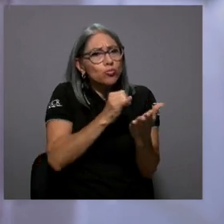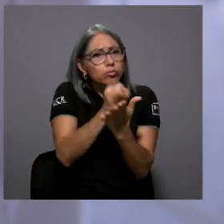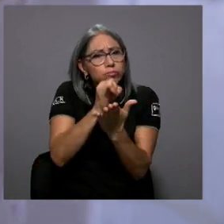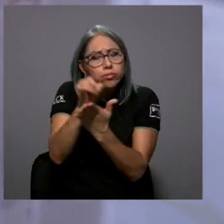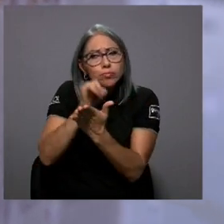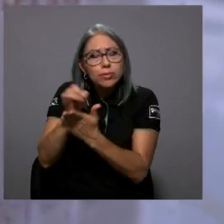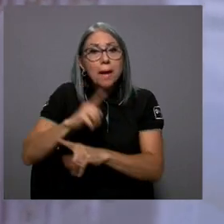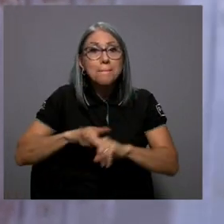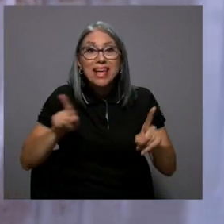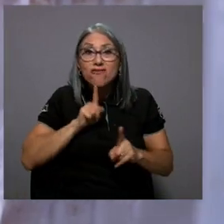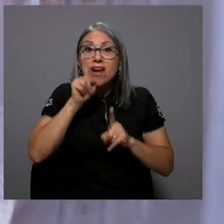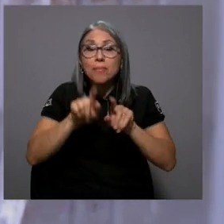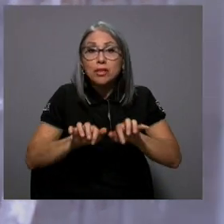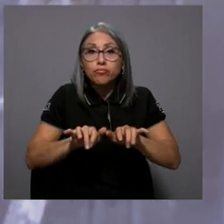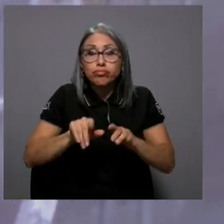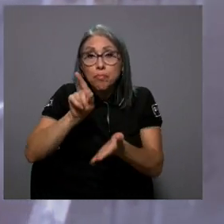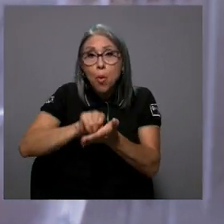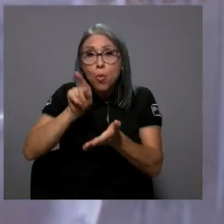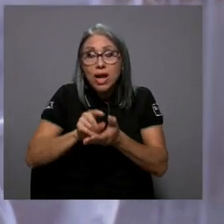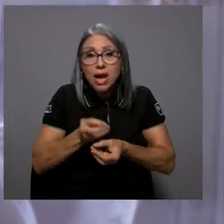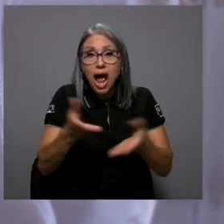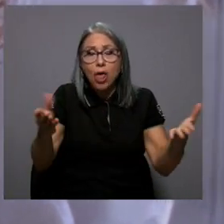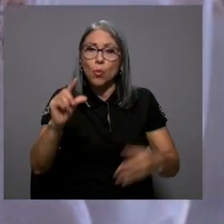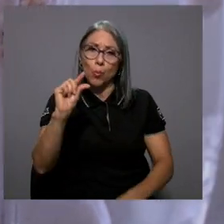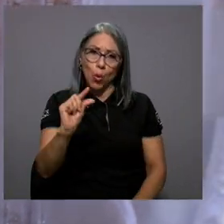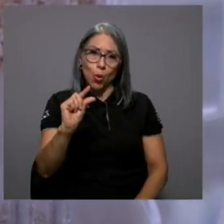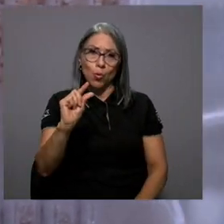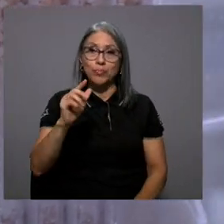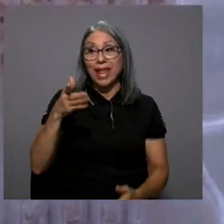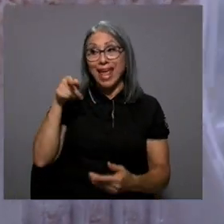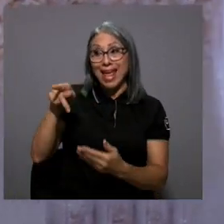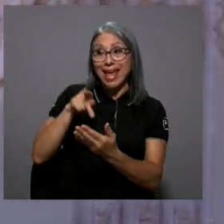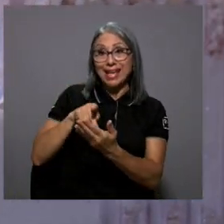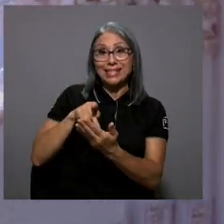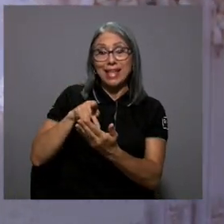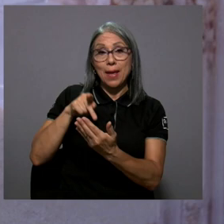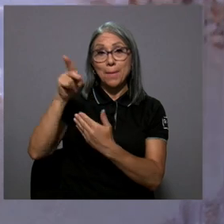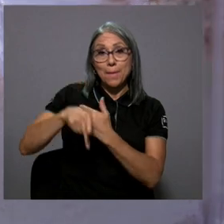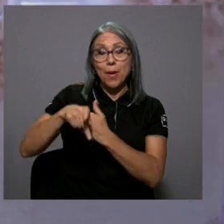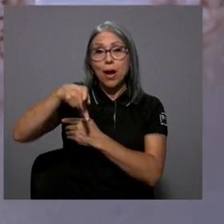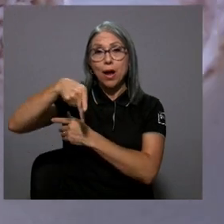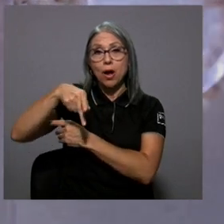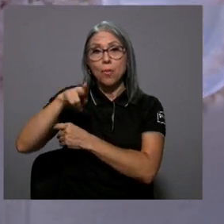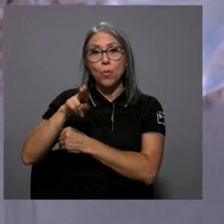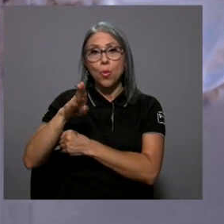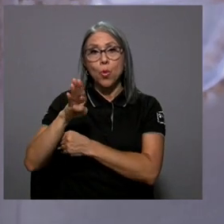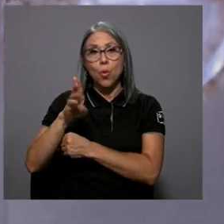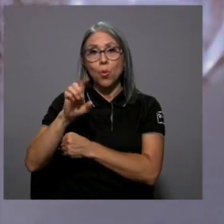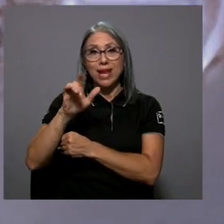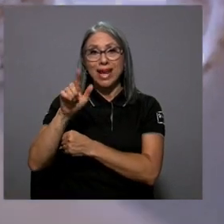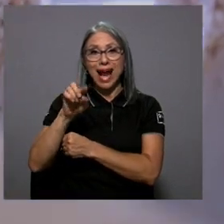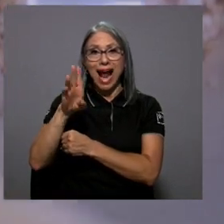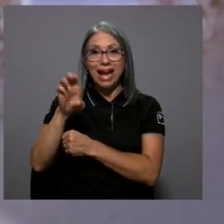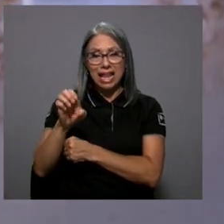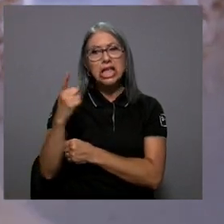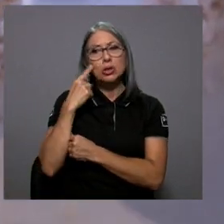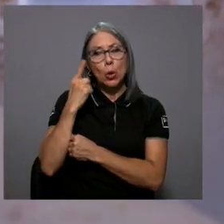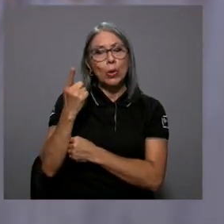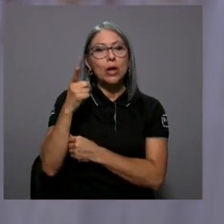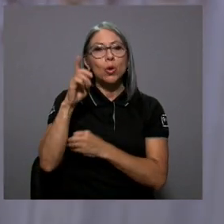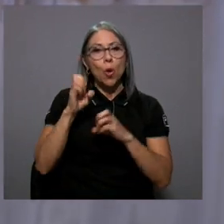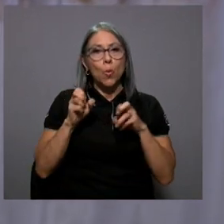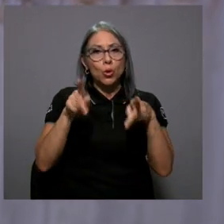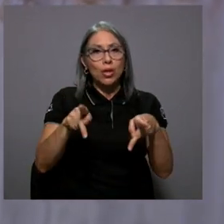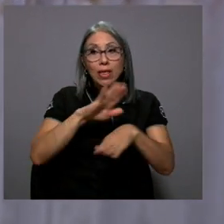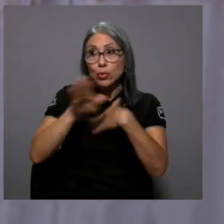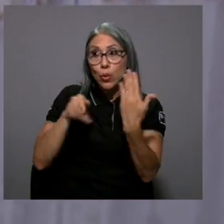en realidad. Y entonces vi en Publicare como una oportunidad. Todo el proyecto de Publicare